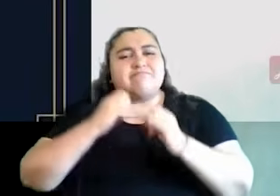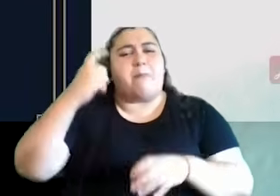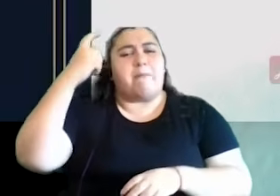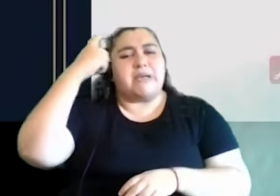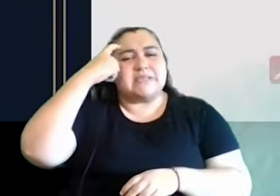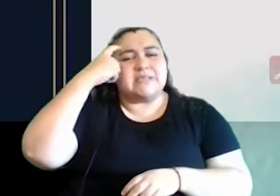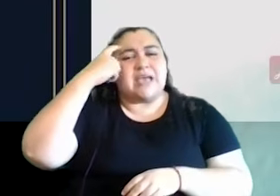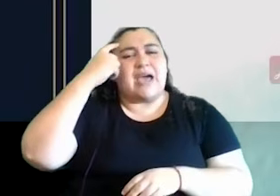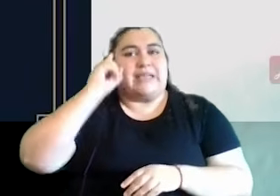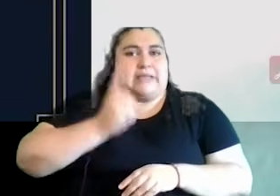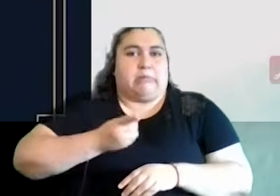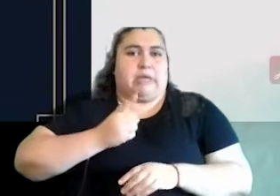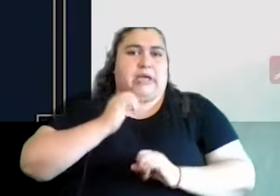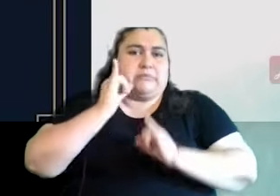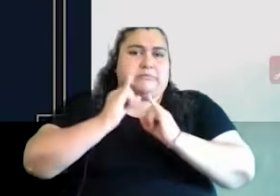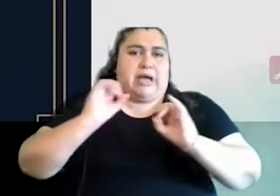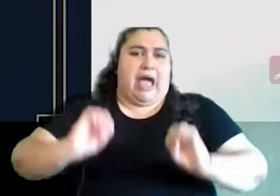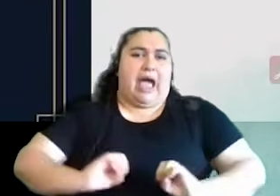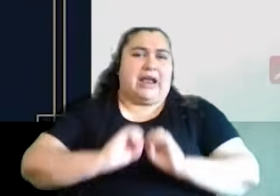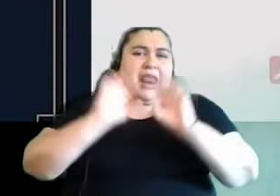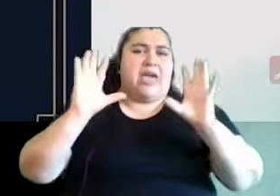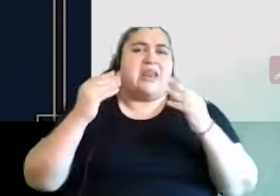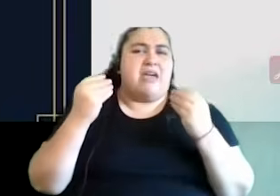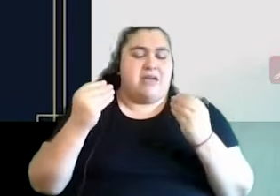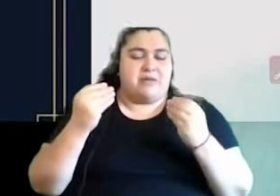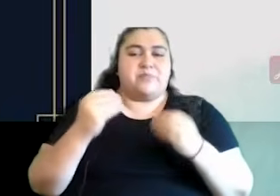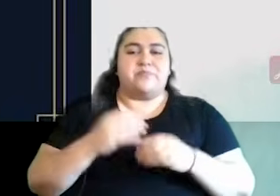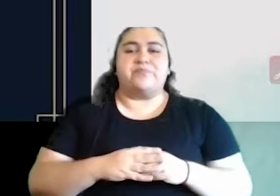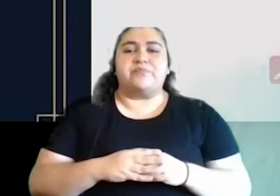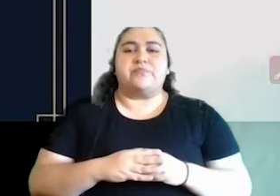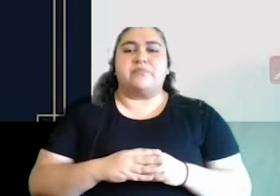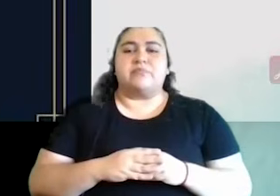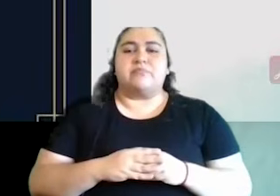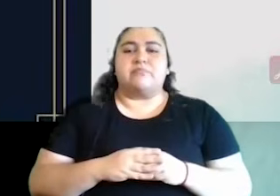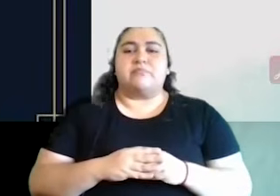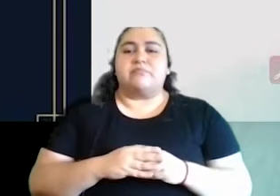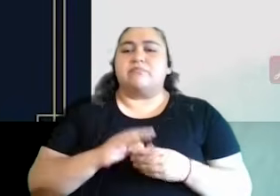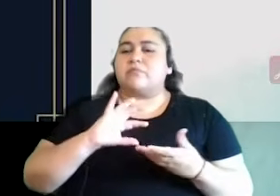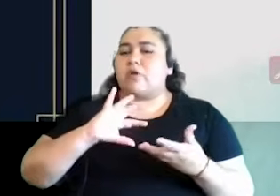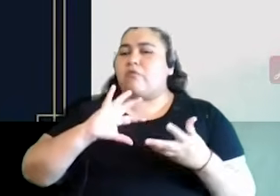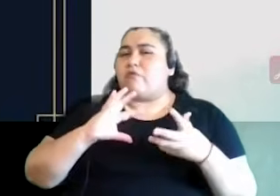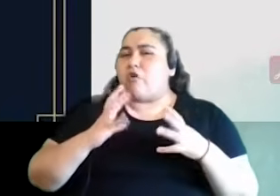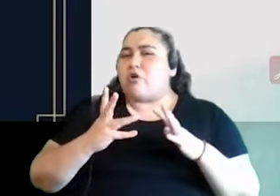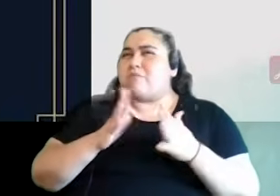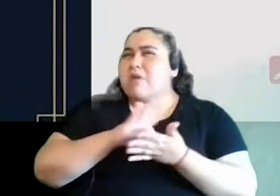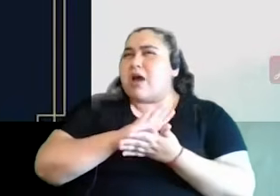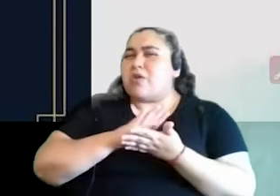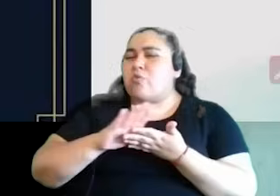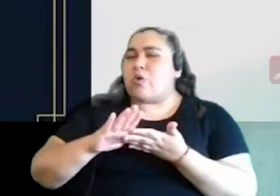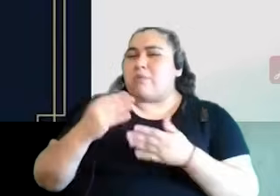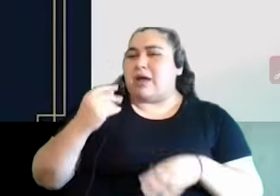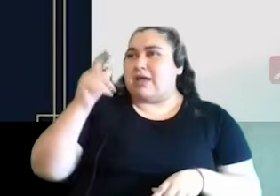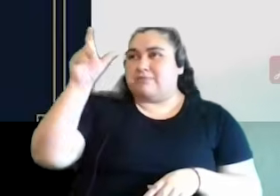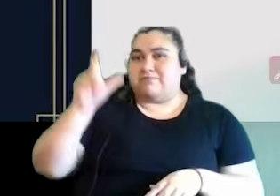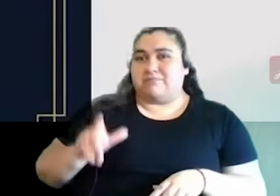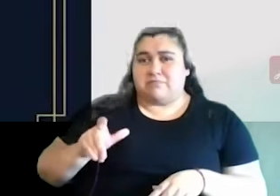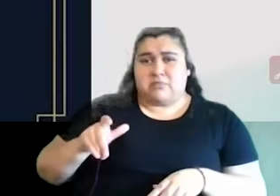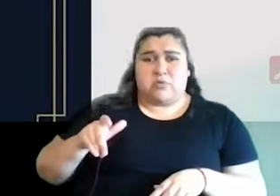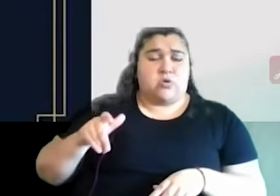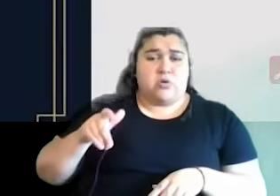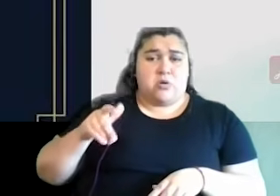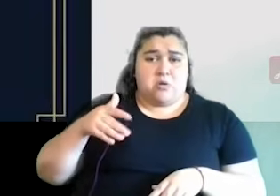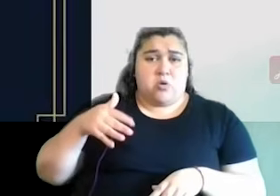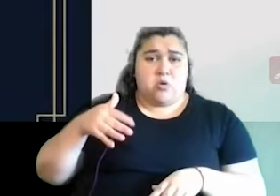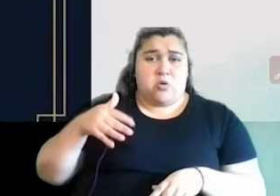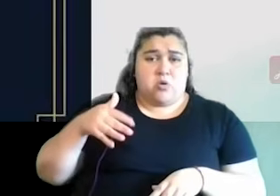es que no es una nueva forma de que el contribuyente cumpla con sus obligaciones en materia de presentación